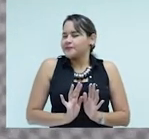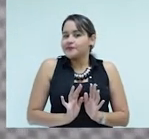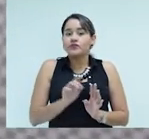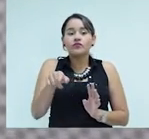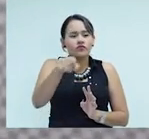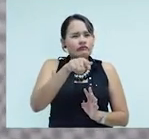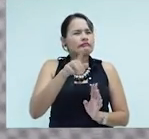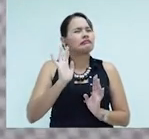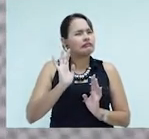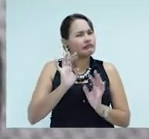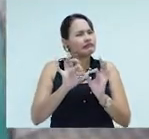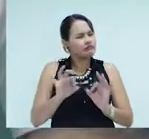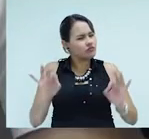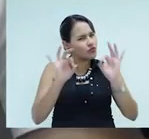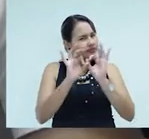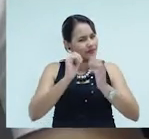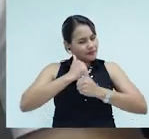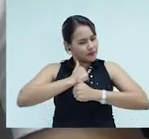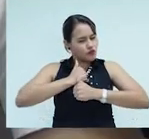Un buen consejo sería eso,